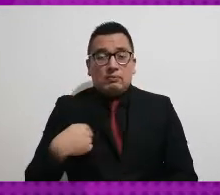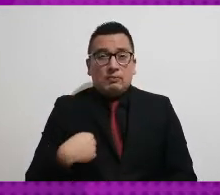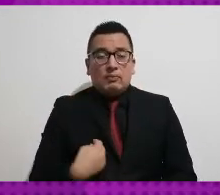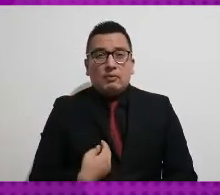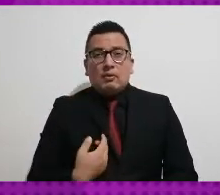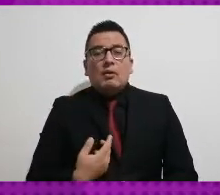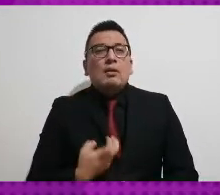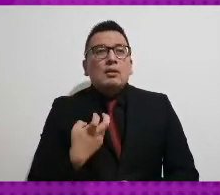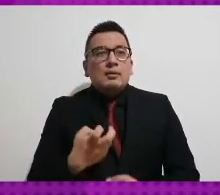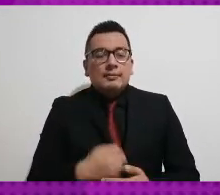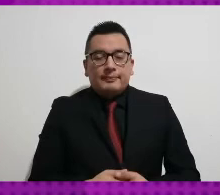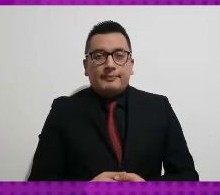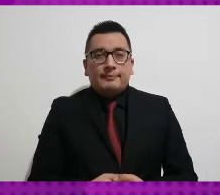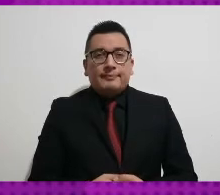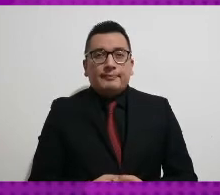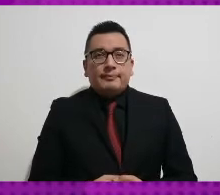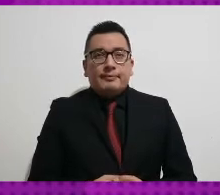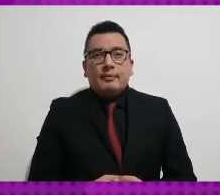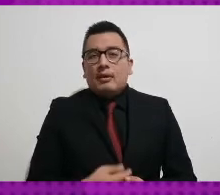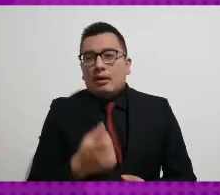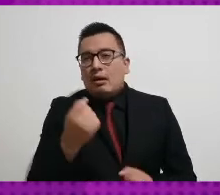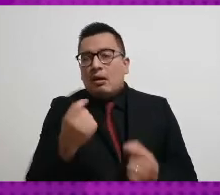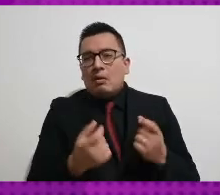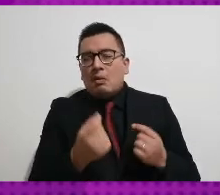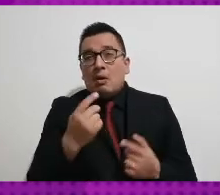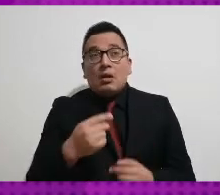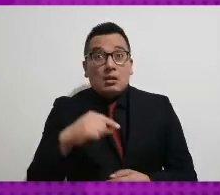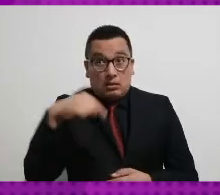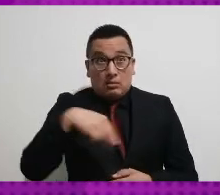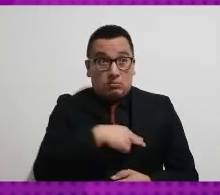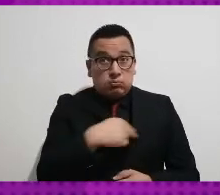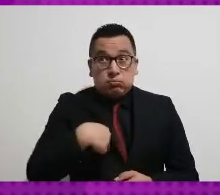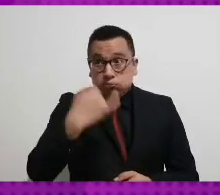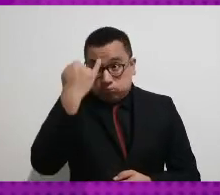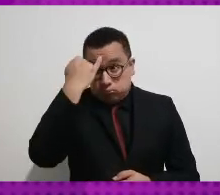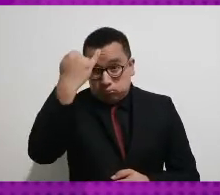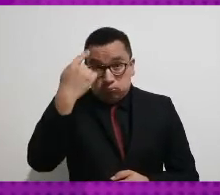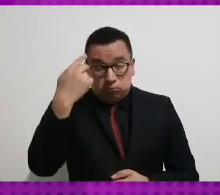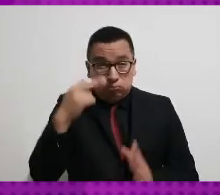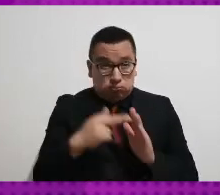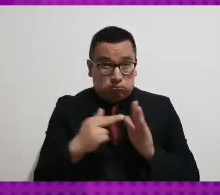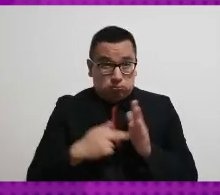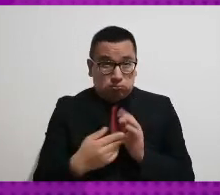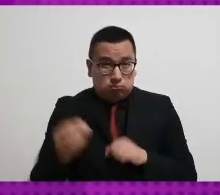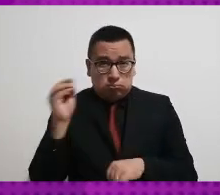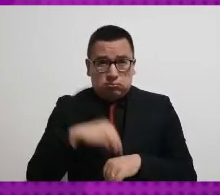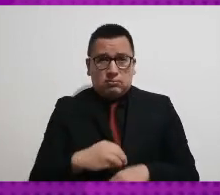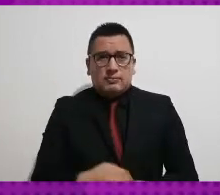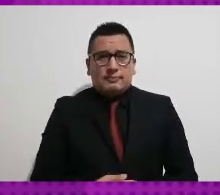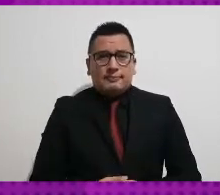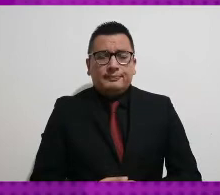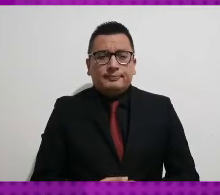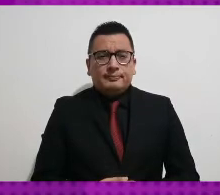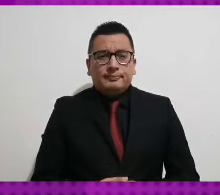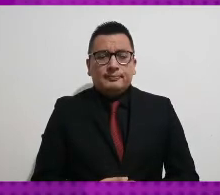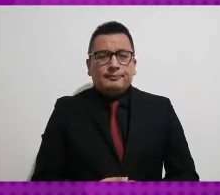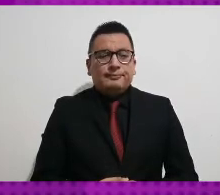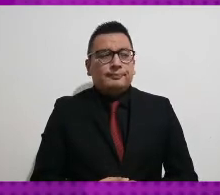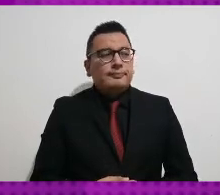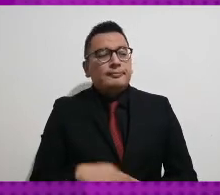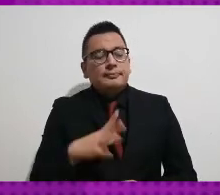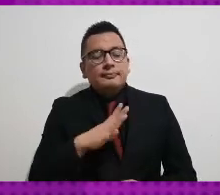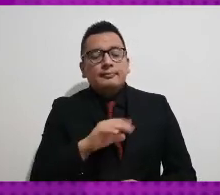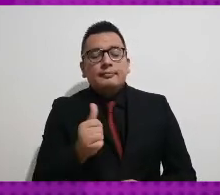las cuales nosotros nos regimos y algunas de ellas creadas por este propio órgano interno de control. Otro